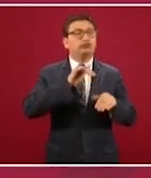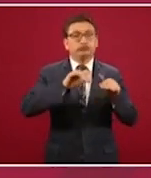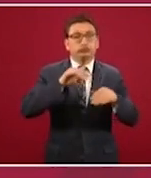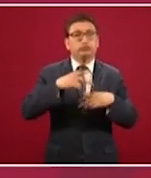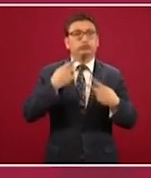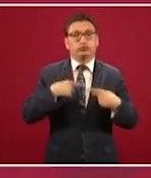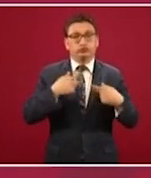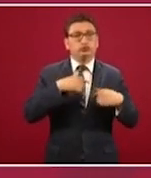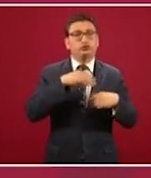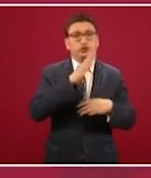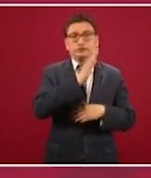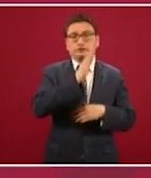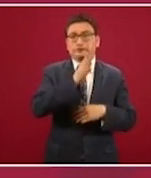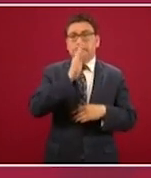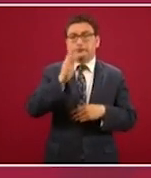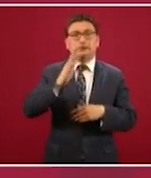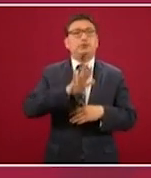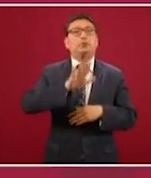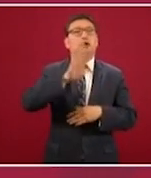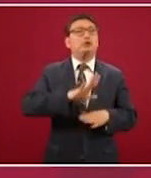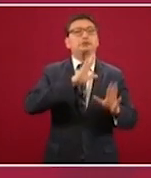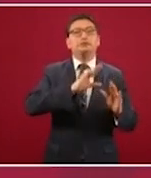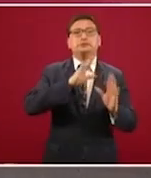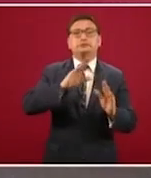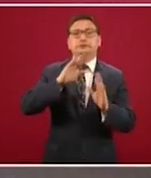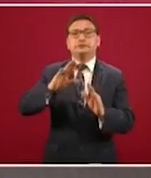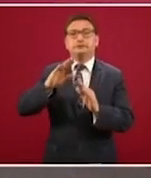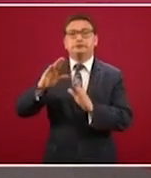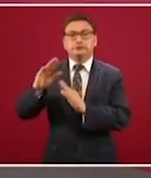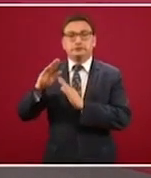como predicadores, como